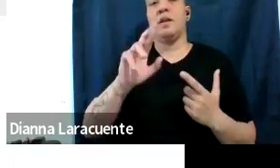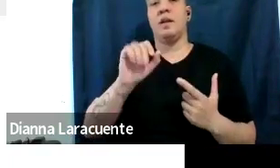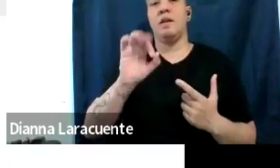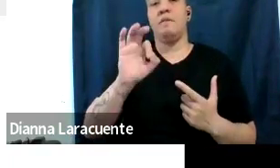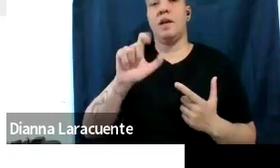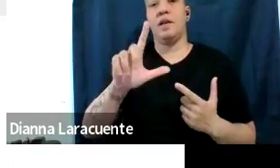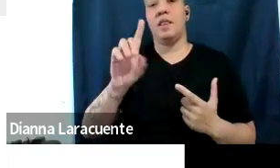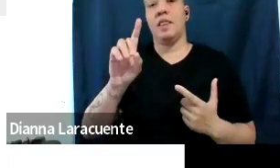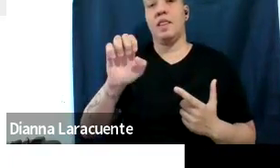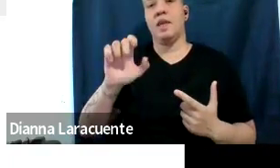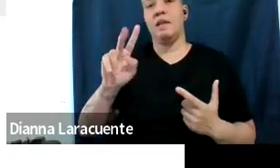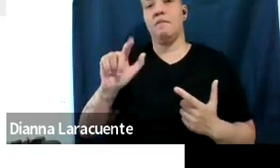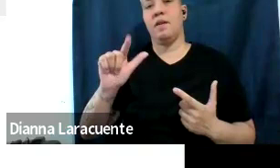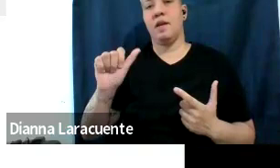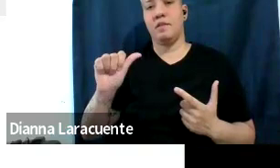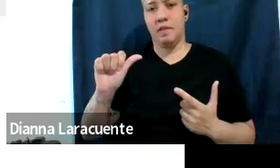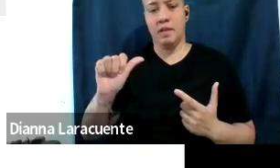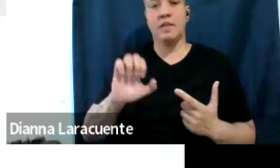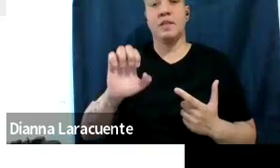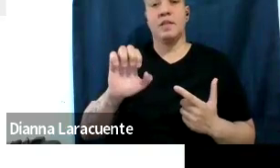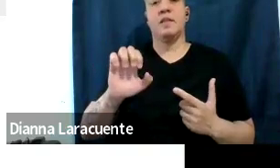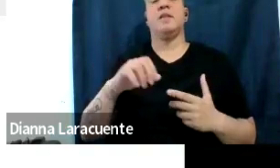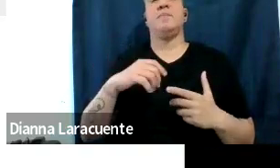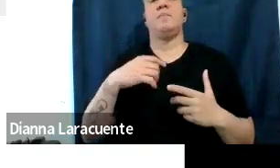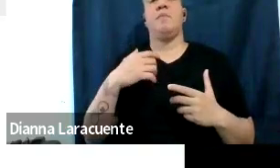empezar, funda un manifiesto